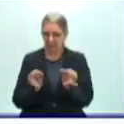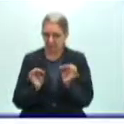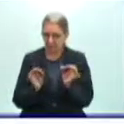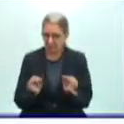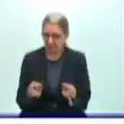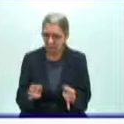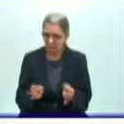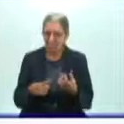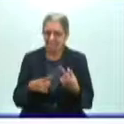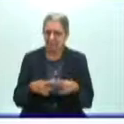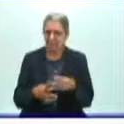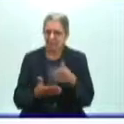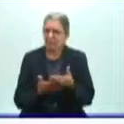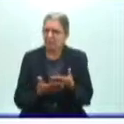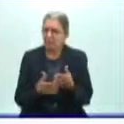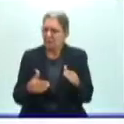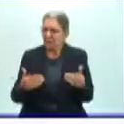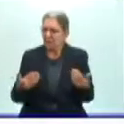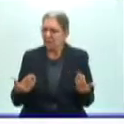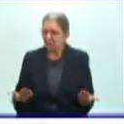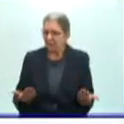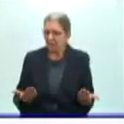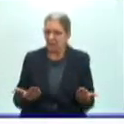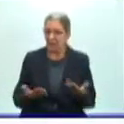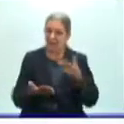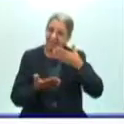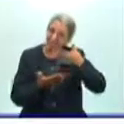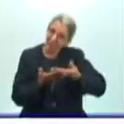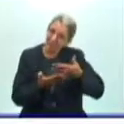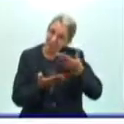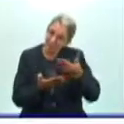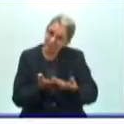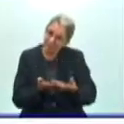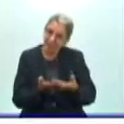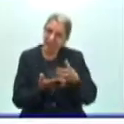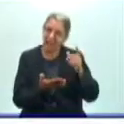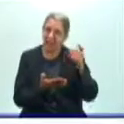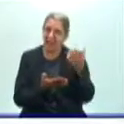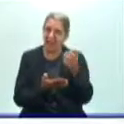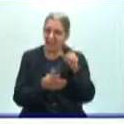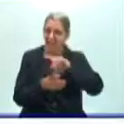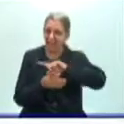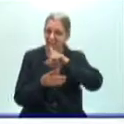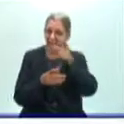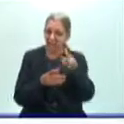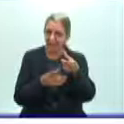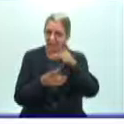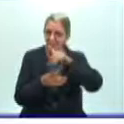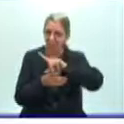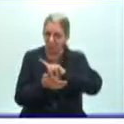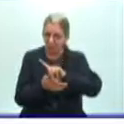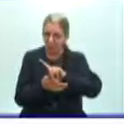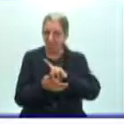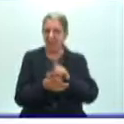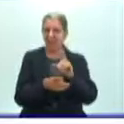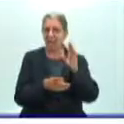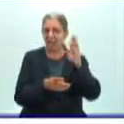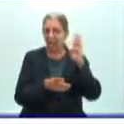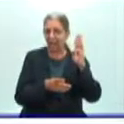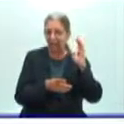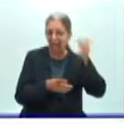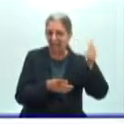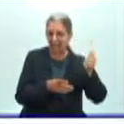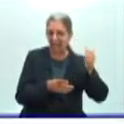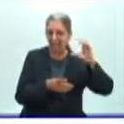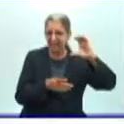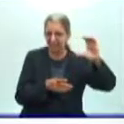pidiendo? Demostrar que el arco AC es igual al arco BD.